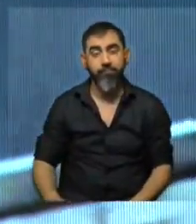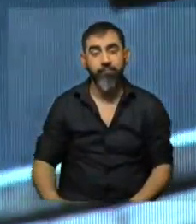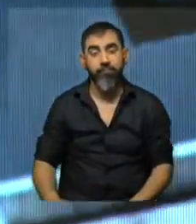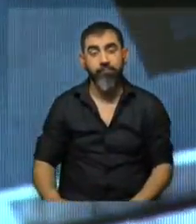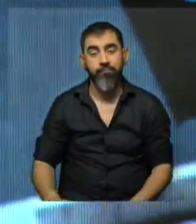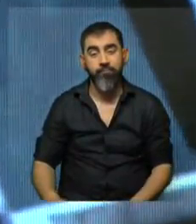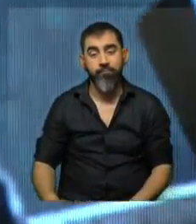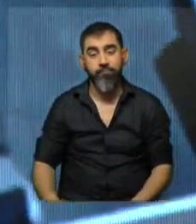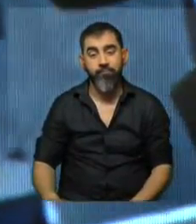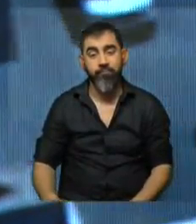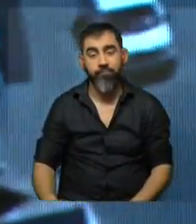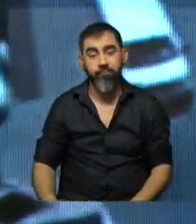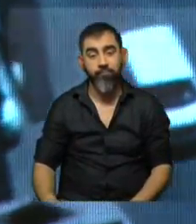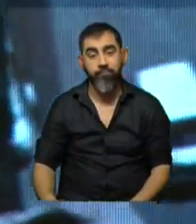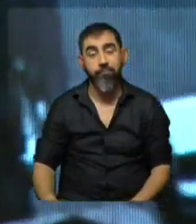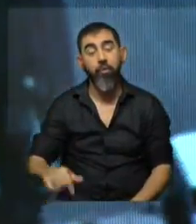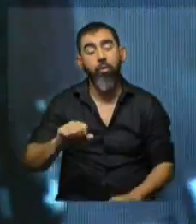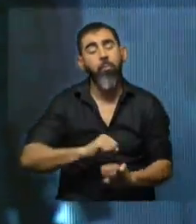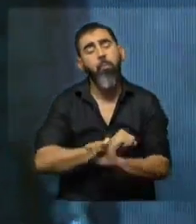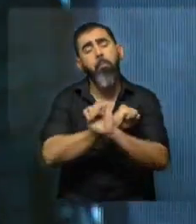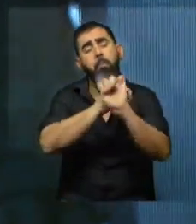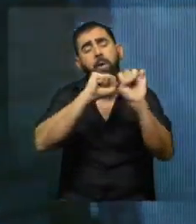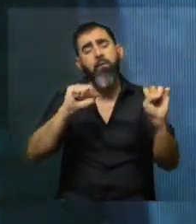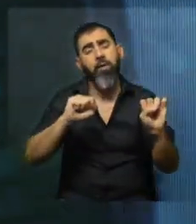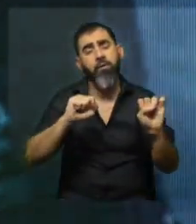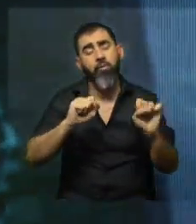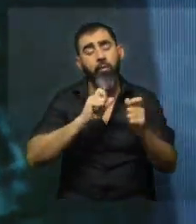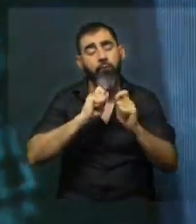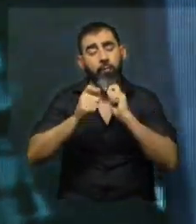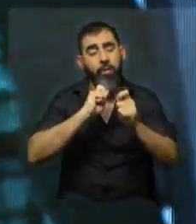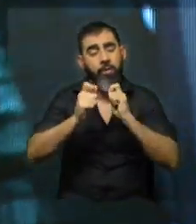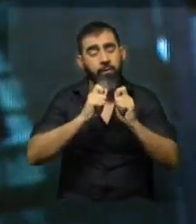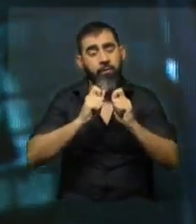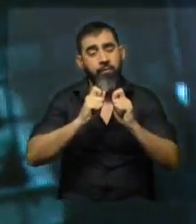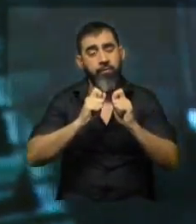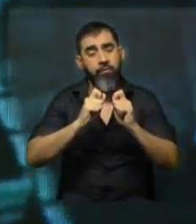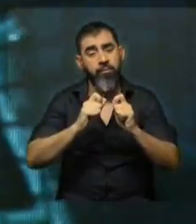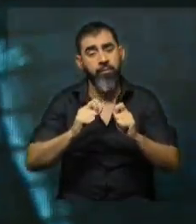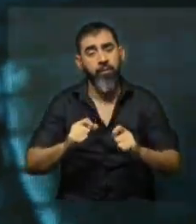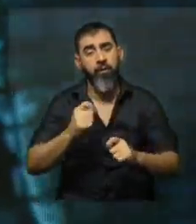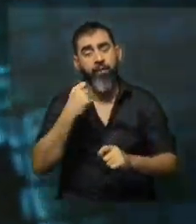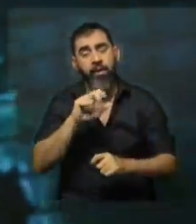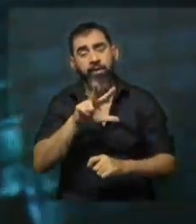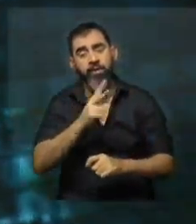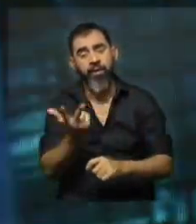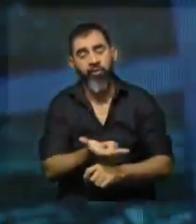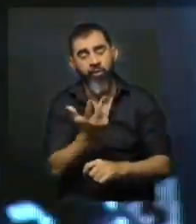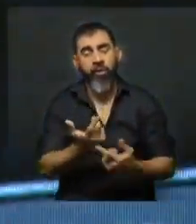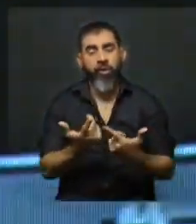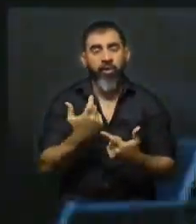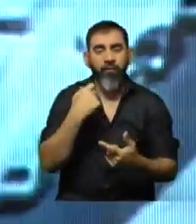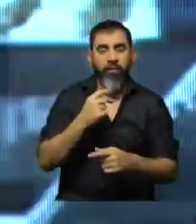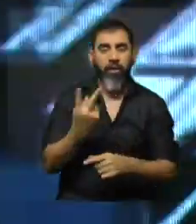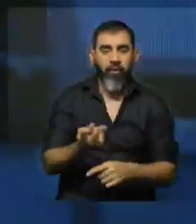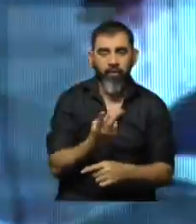Pero, como hace días, hoy me levanto con un noticiero y faltan 3 horas. Y faltan 2 horas. ¿Te